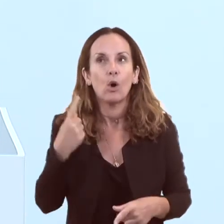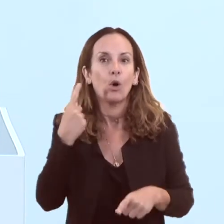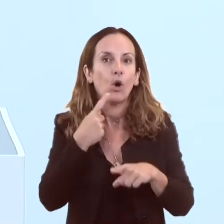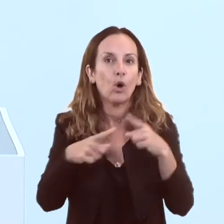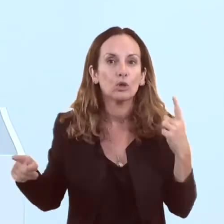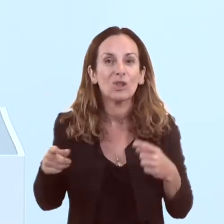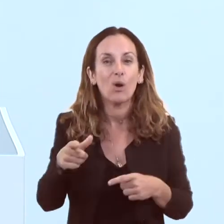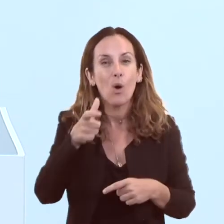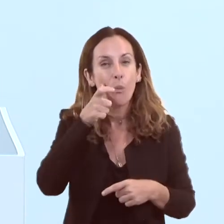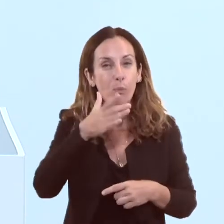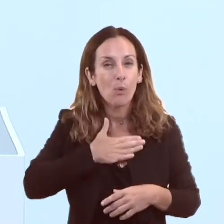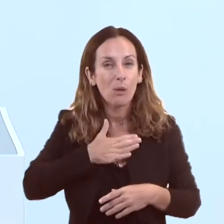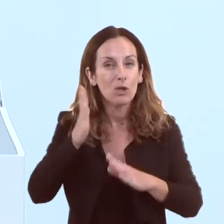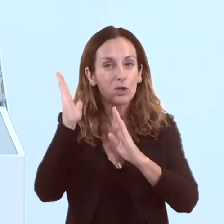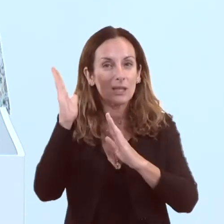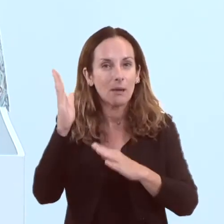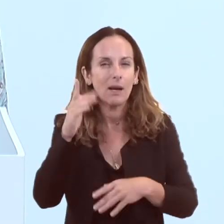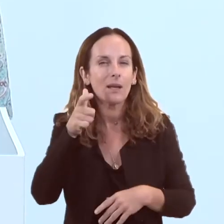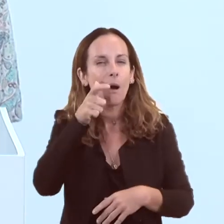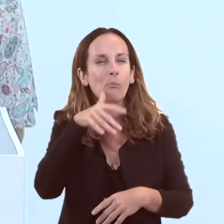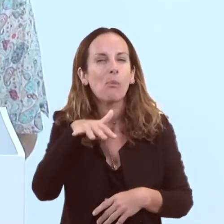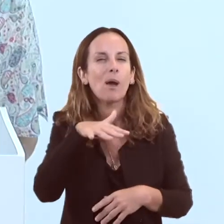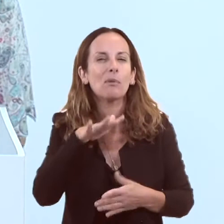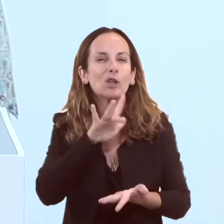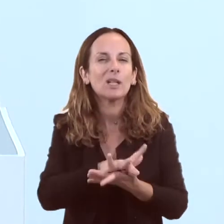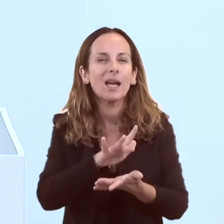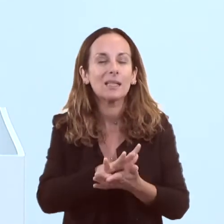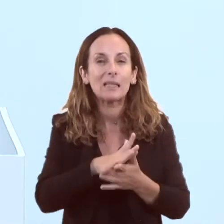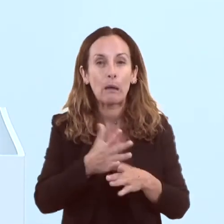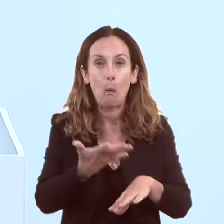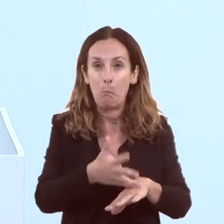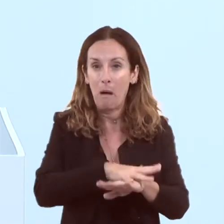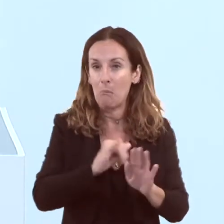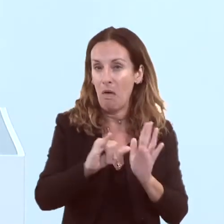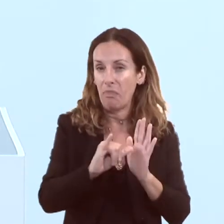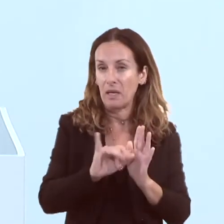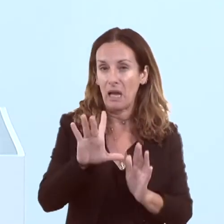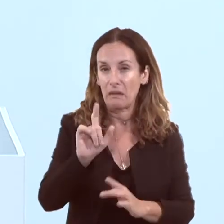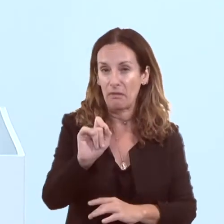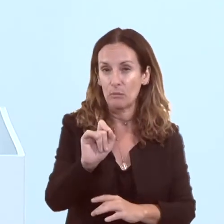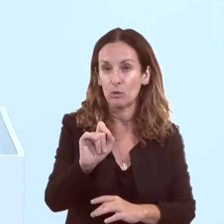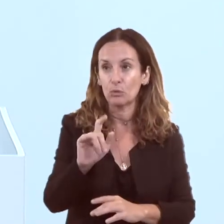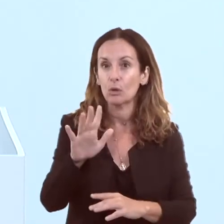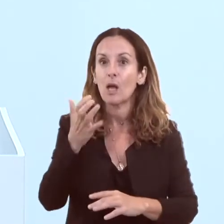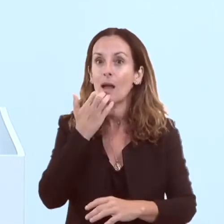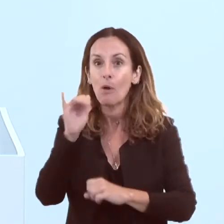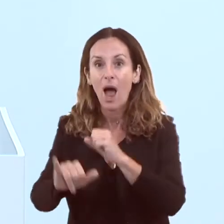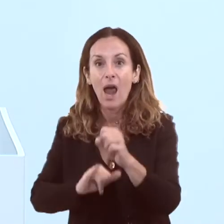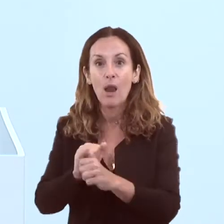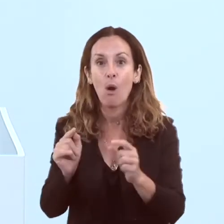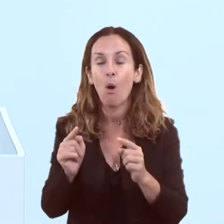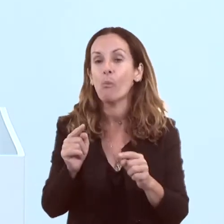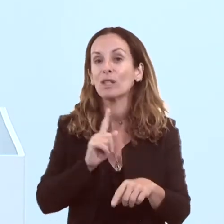tranquilo que estaba 15 minutos de la capital y ya 20 del aeropuerto o incluso men 18 o si no había mucho en tal